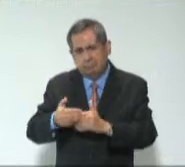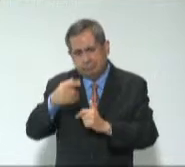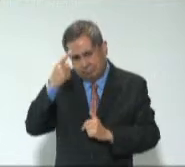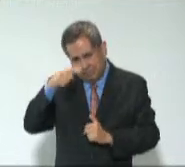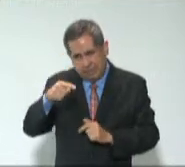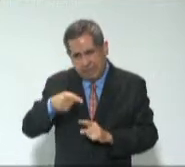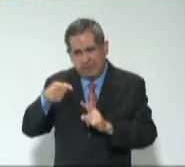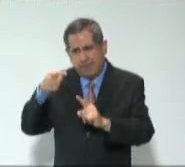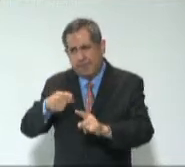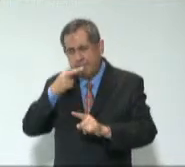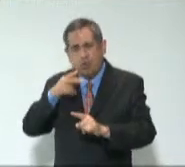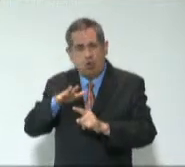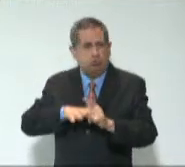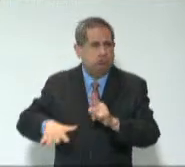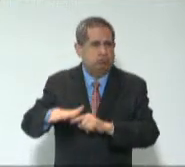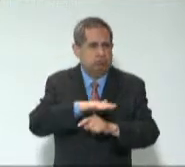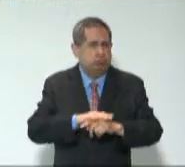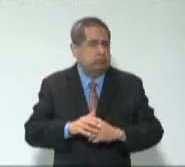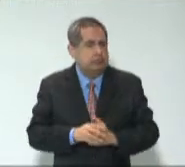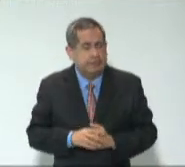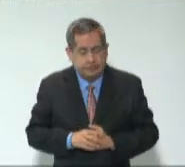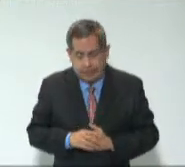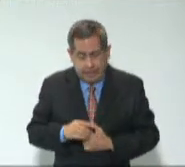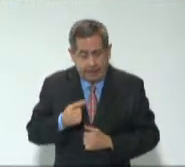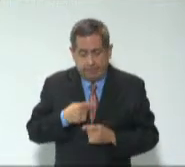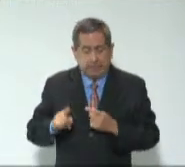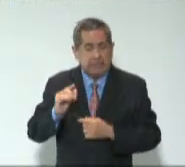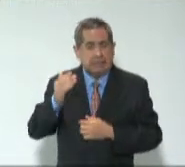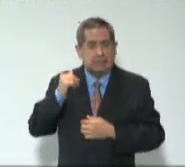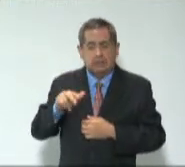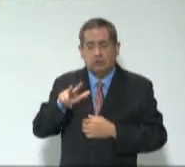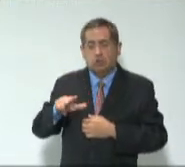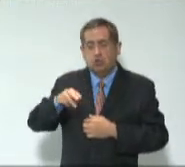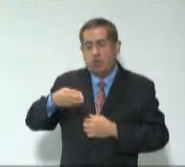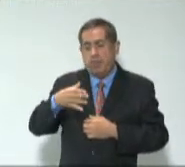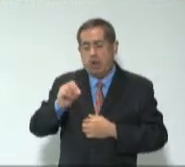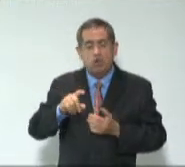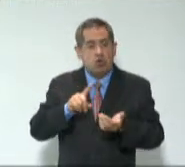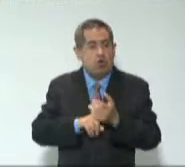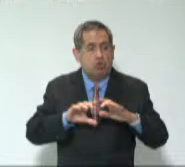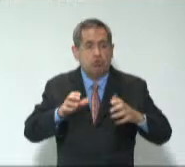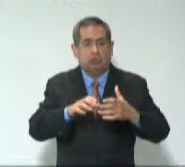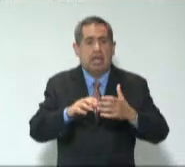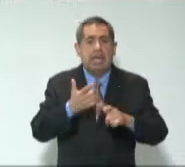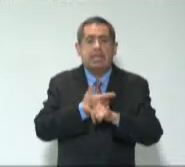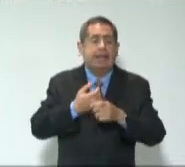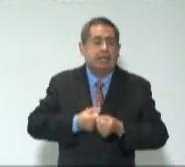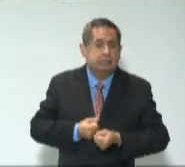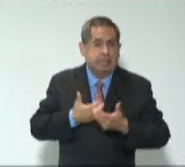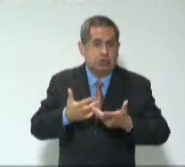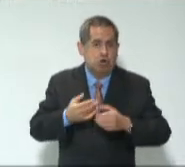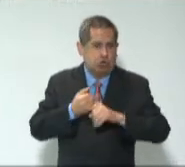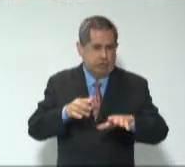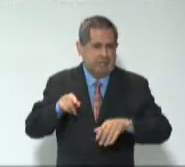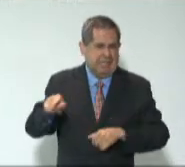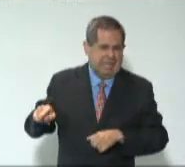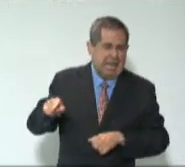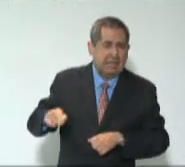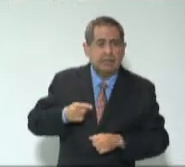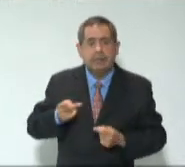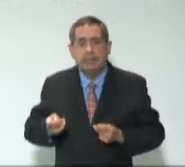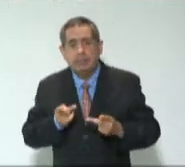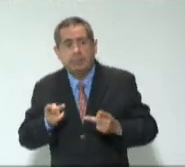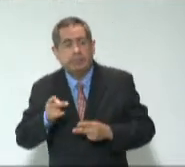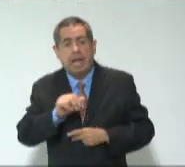aprendizaje regional apenas el 18 de mayo la alianza regional por la libre expresión e información realizó una consulta